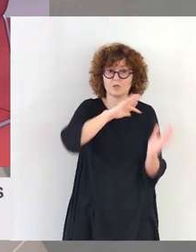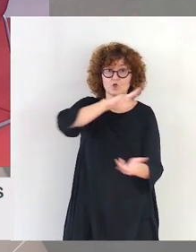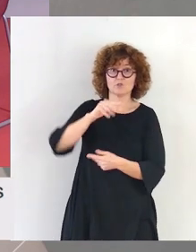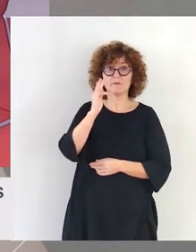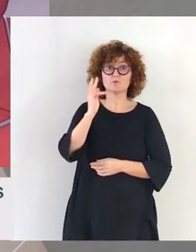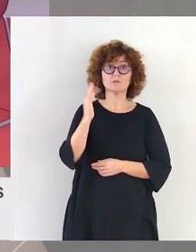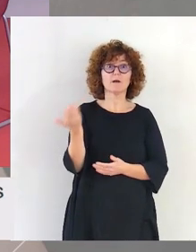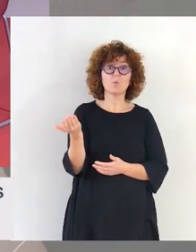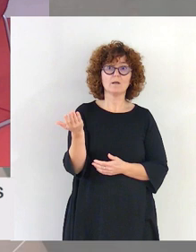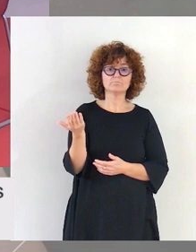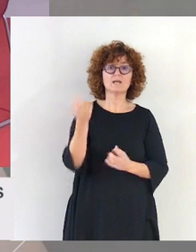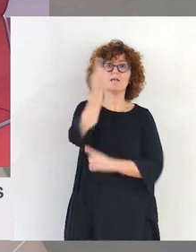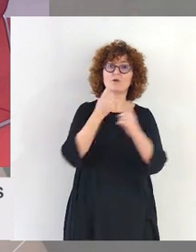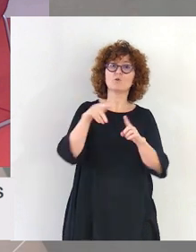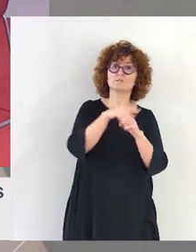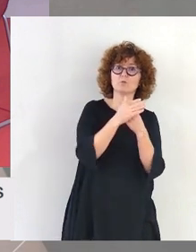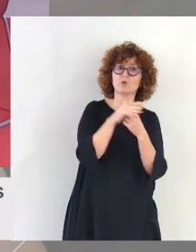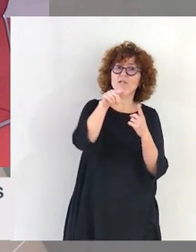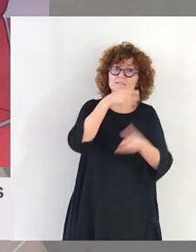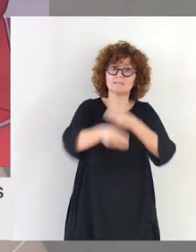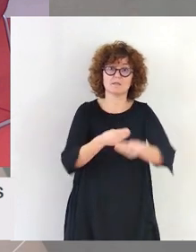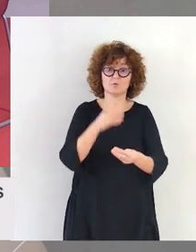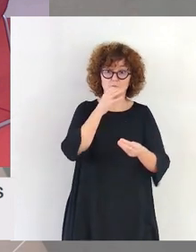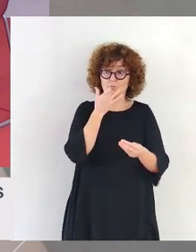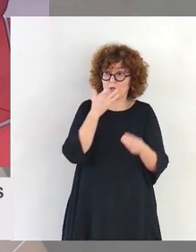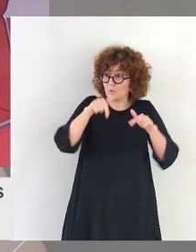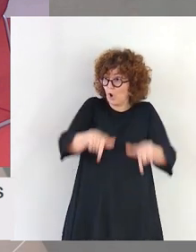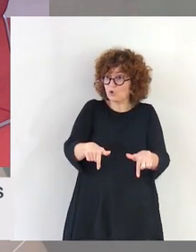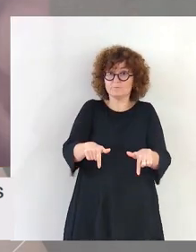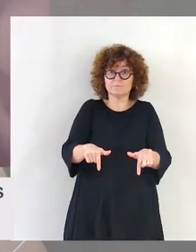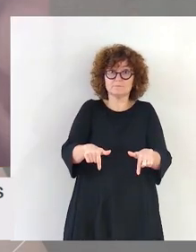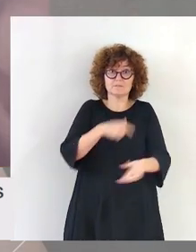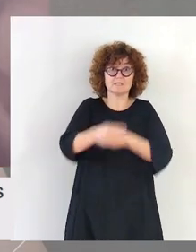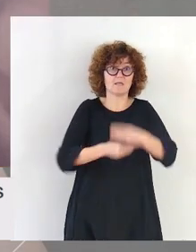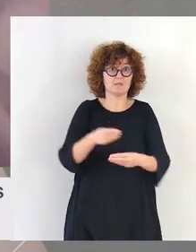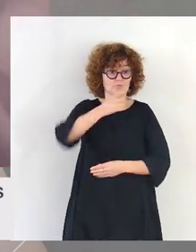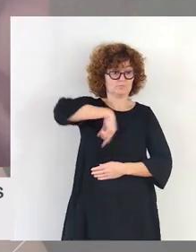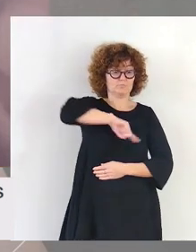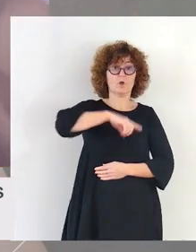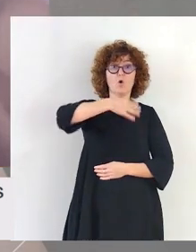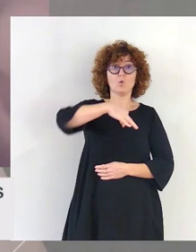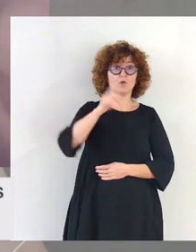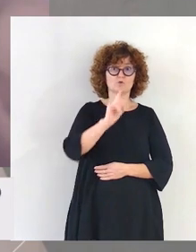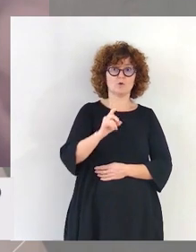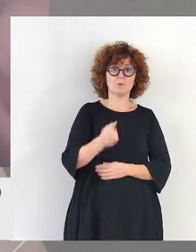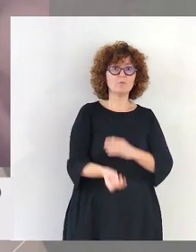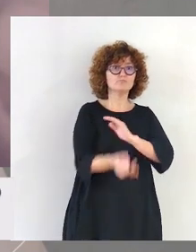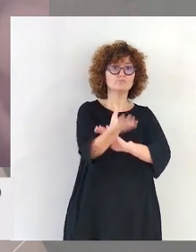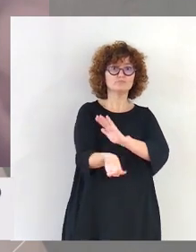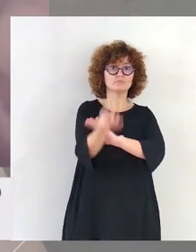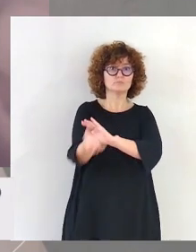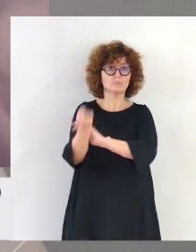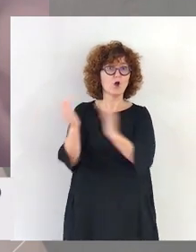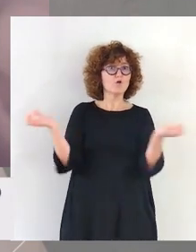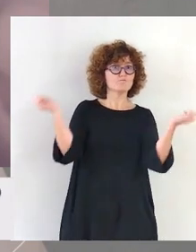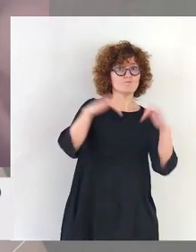algunos foros Esto se está haciendo por ejemplo hoy lo estamos haciendo aquí y no somos los únicos no eh Hay cada vez más foros más espacios